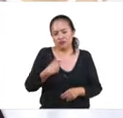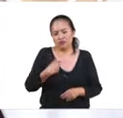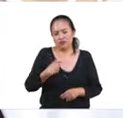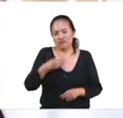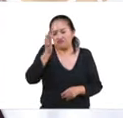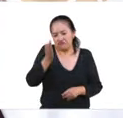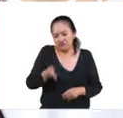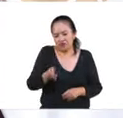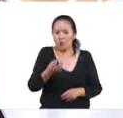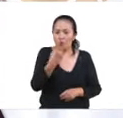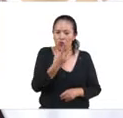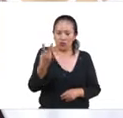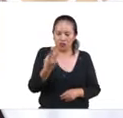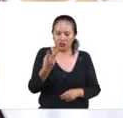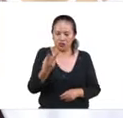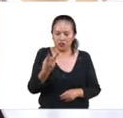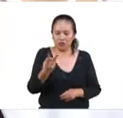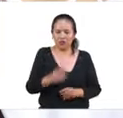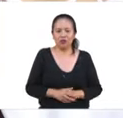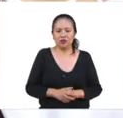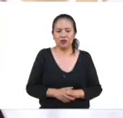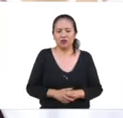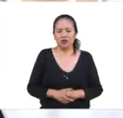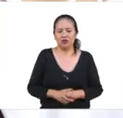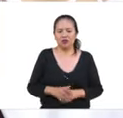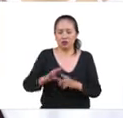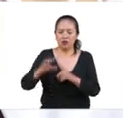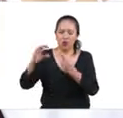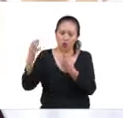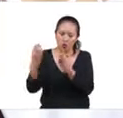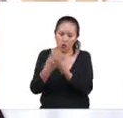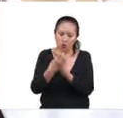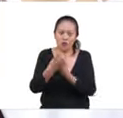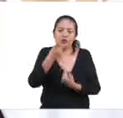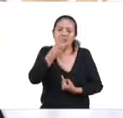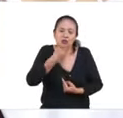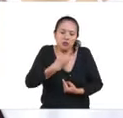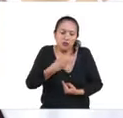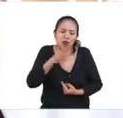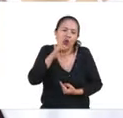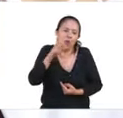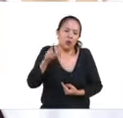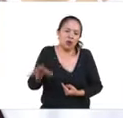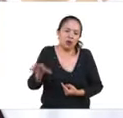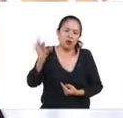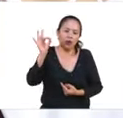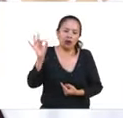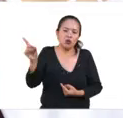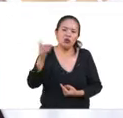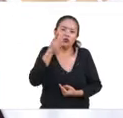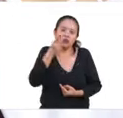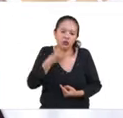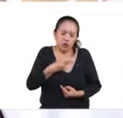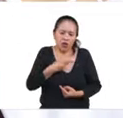los dos y que nos encuentre este mismo comité, pues la mejor forma